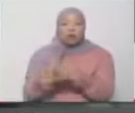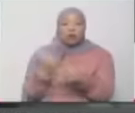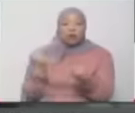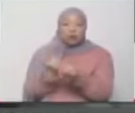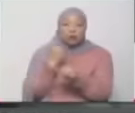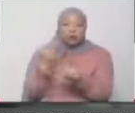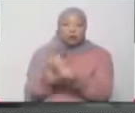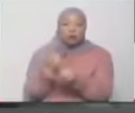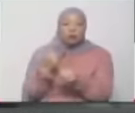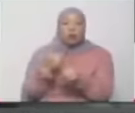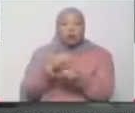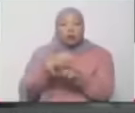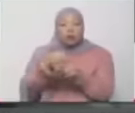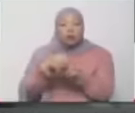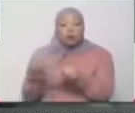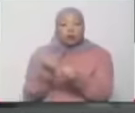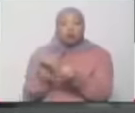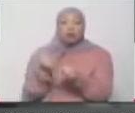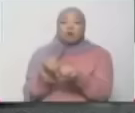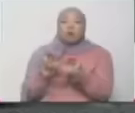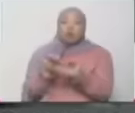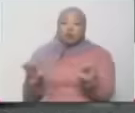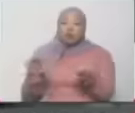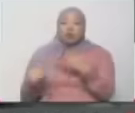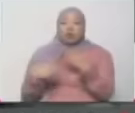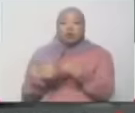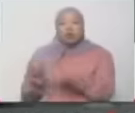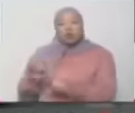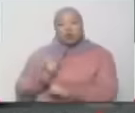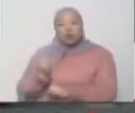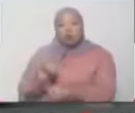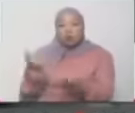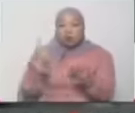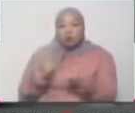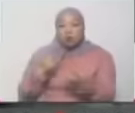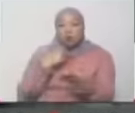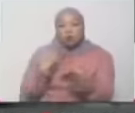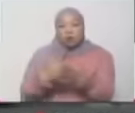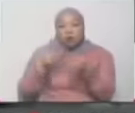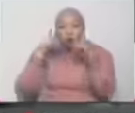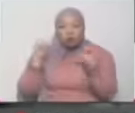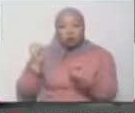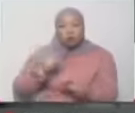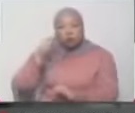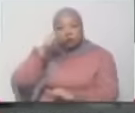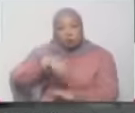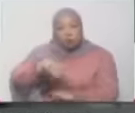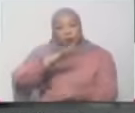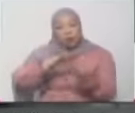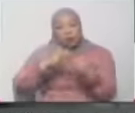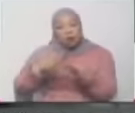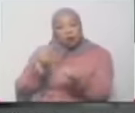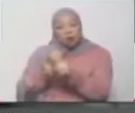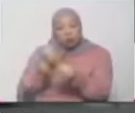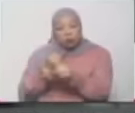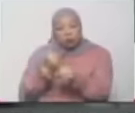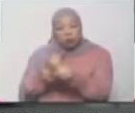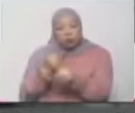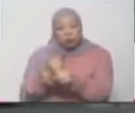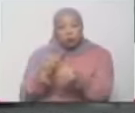la municipalización de la educación, que es la que debe apostar a formar los profesionales que necesitamos en cada comuna de ese territorio